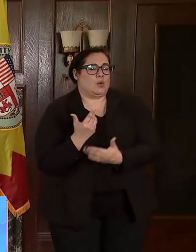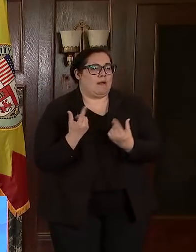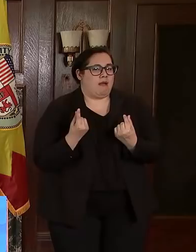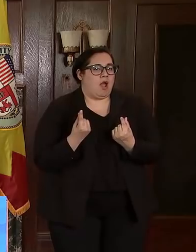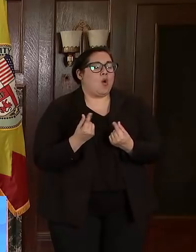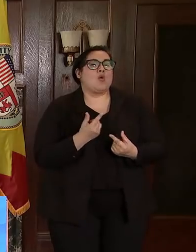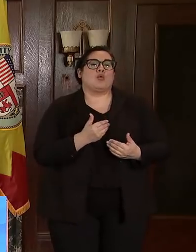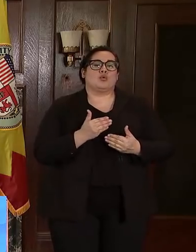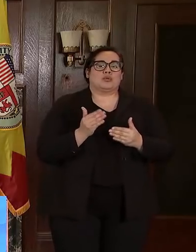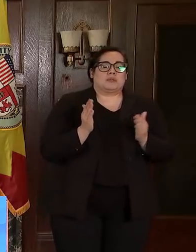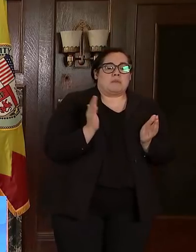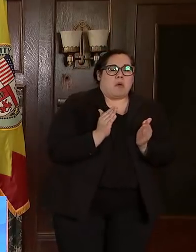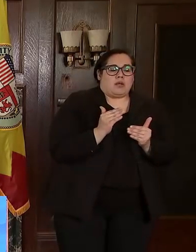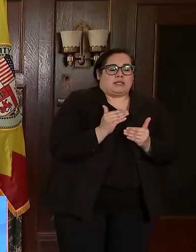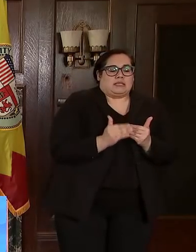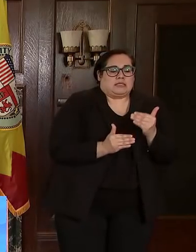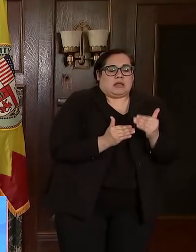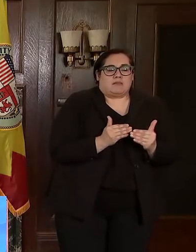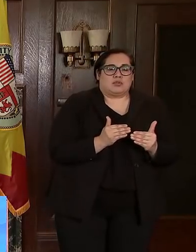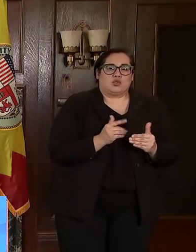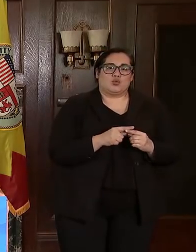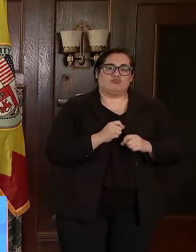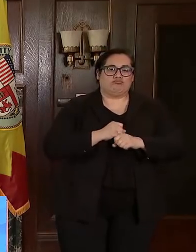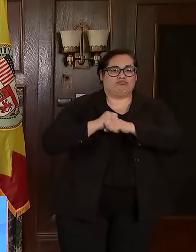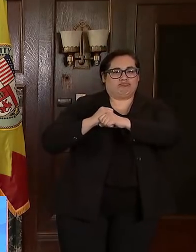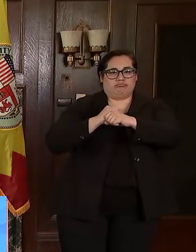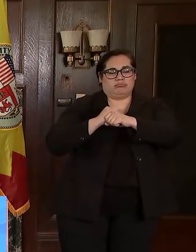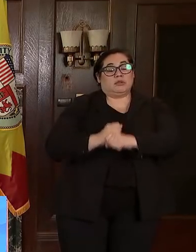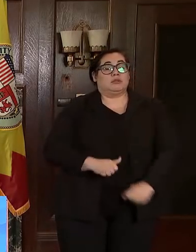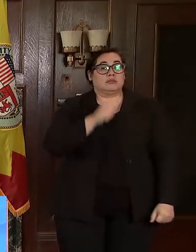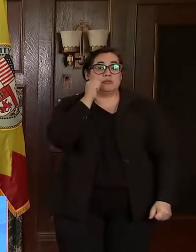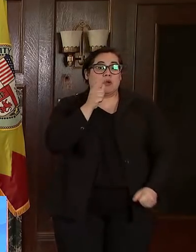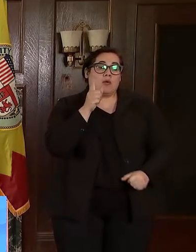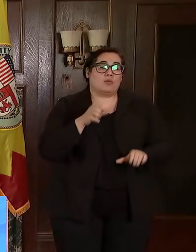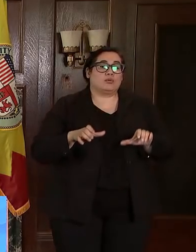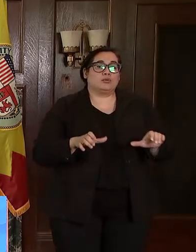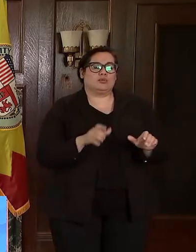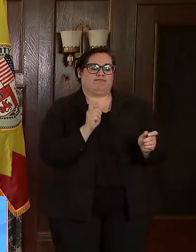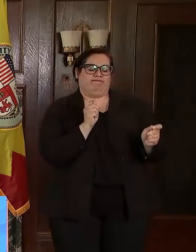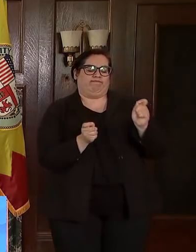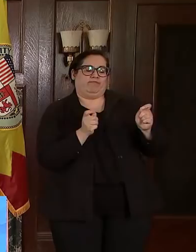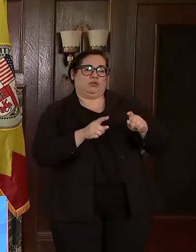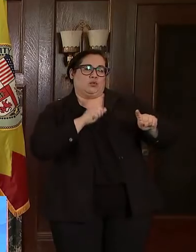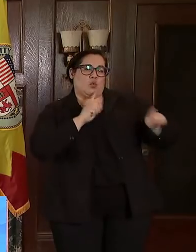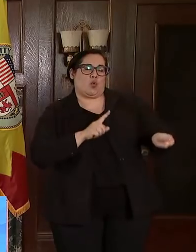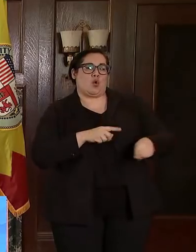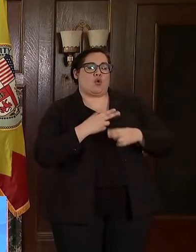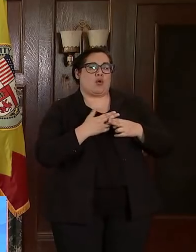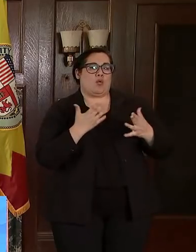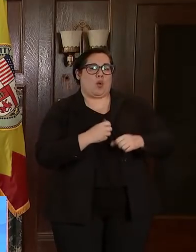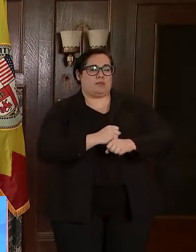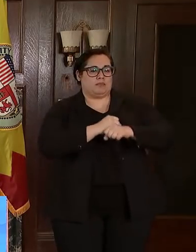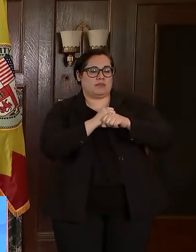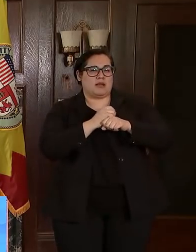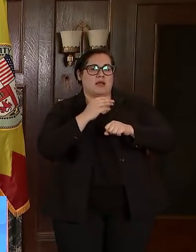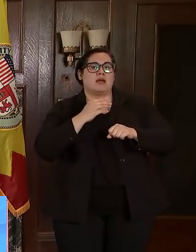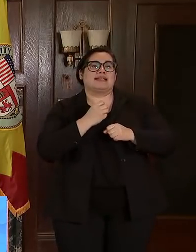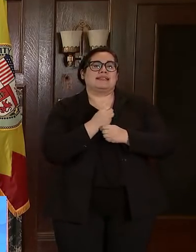pasos adelante para protegernos. Mañana haremos modificaciones a la orden protegidos en